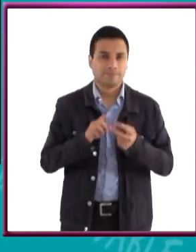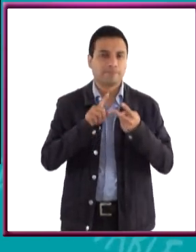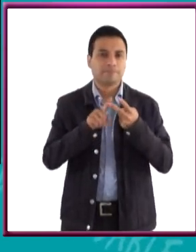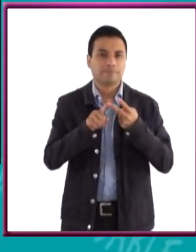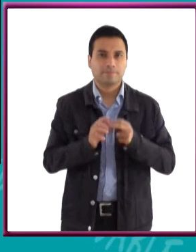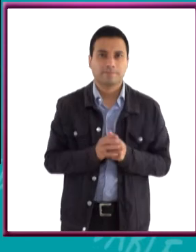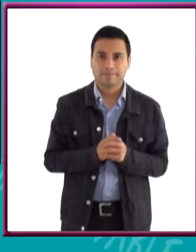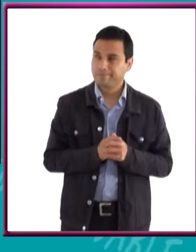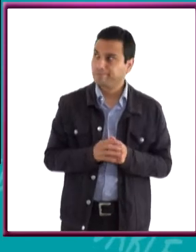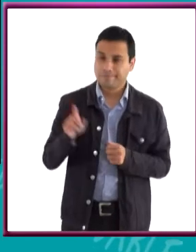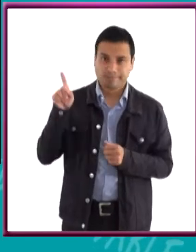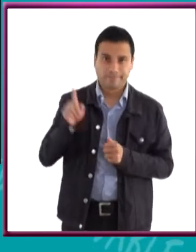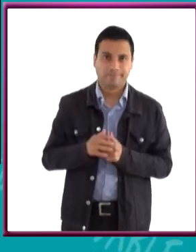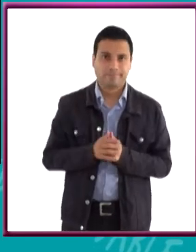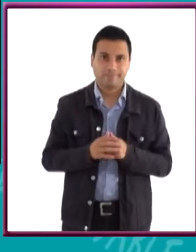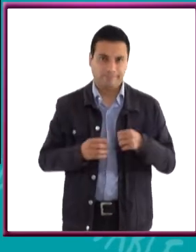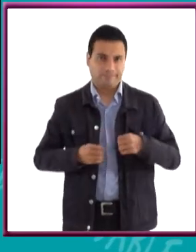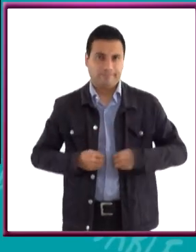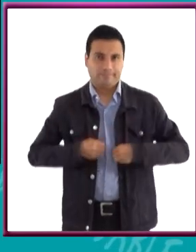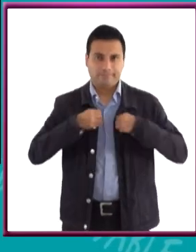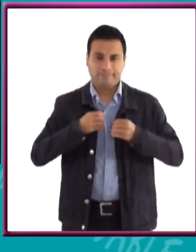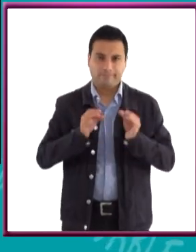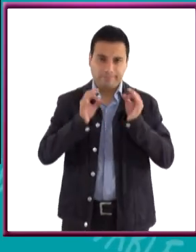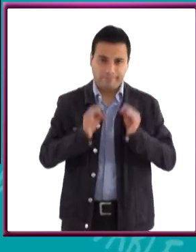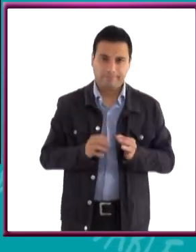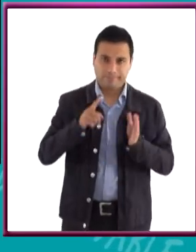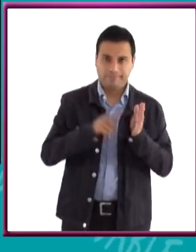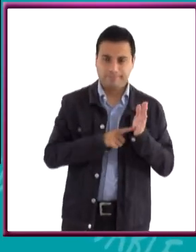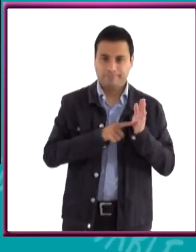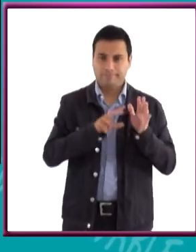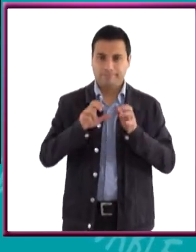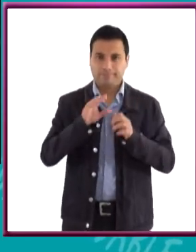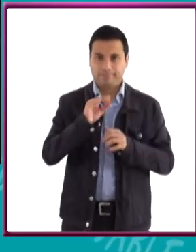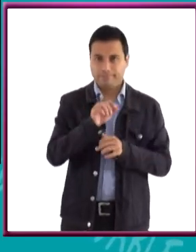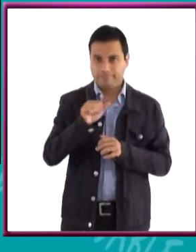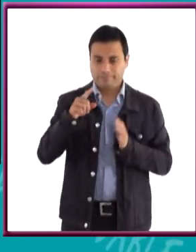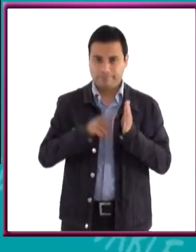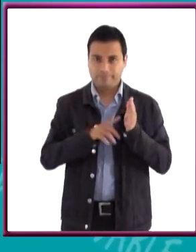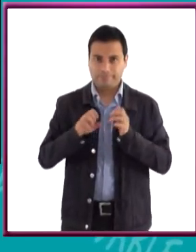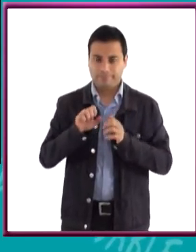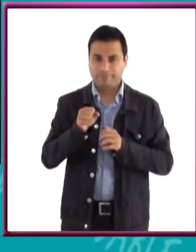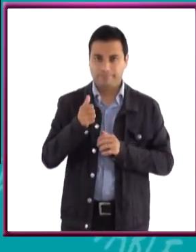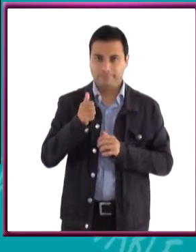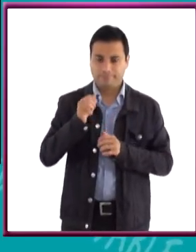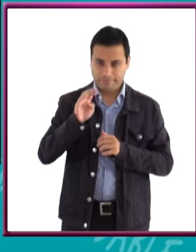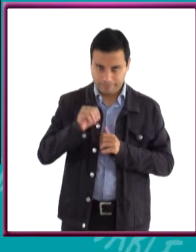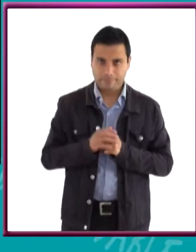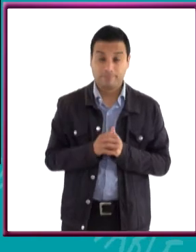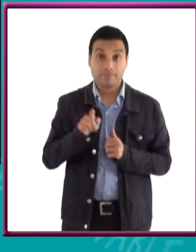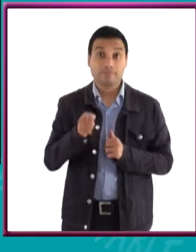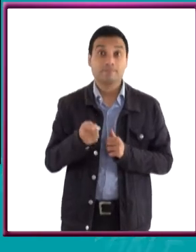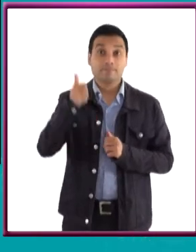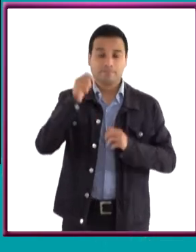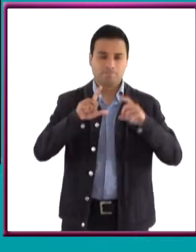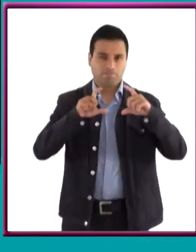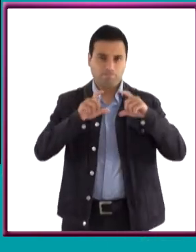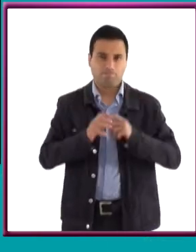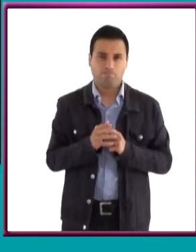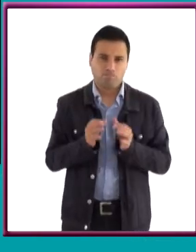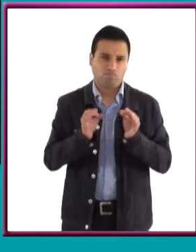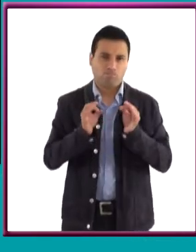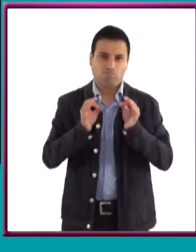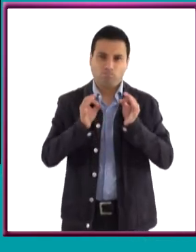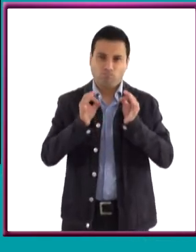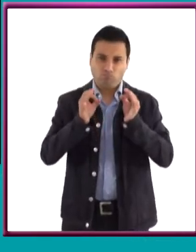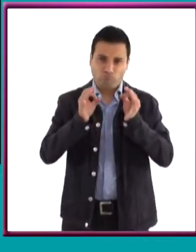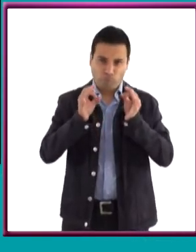El segundo es Rutilo Patiño, quien vivió de 1890 a 1969 y fue el primer fotógrafo en